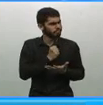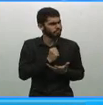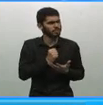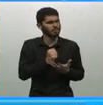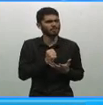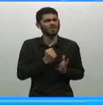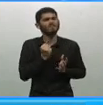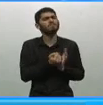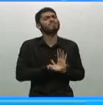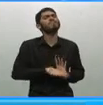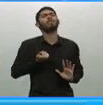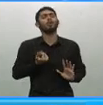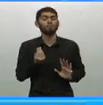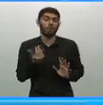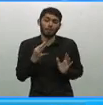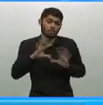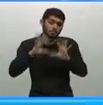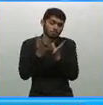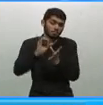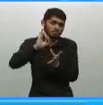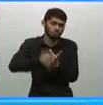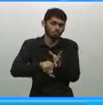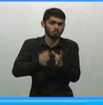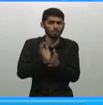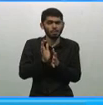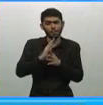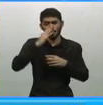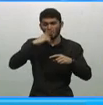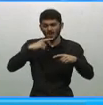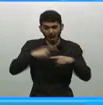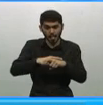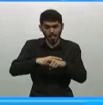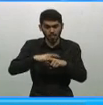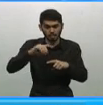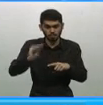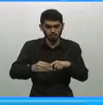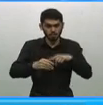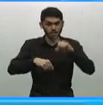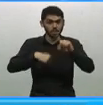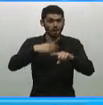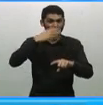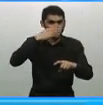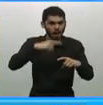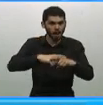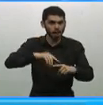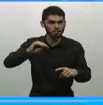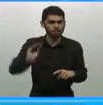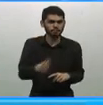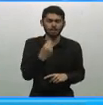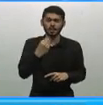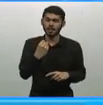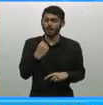eh lo que representó para ustedes perder una segunda final y y y con la expectativa que había generado el equipo en la Copa